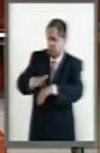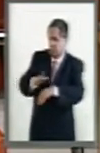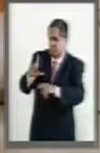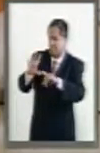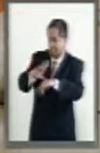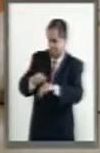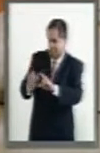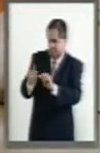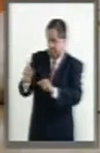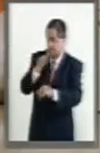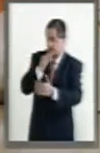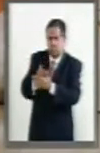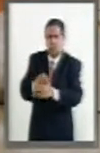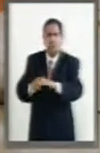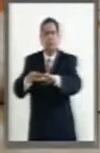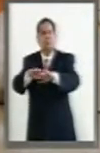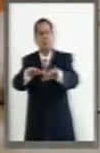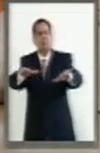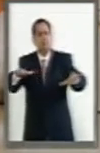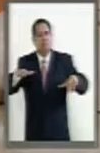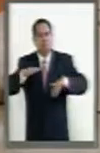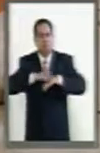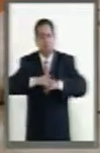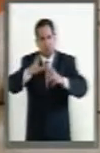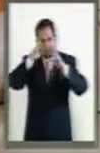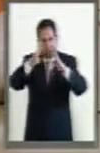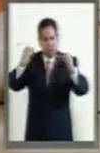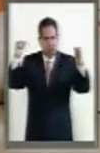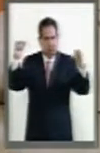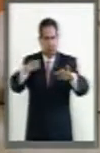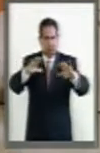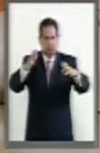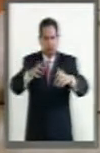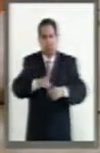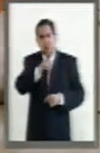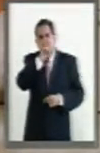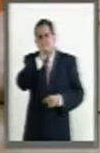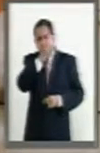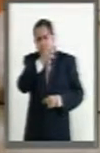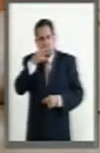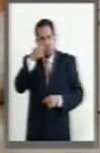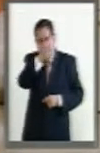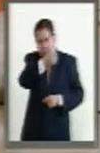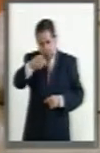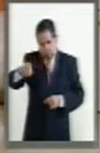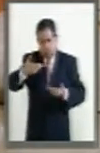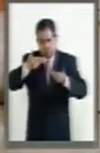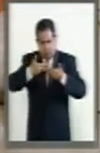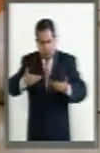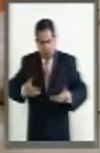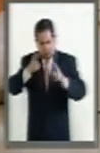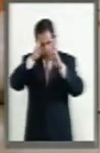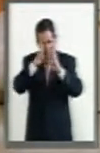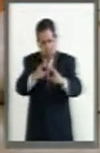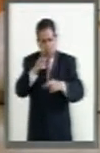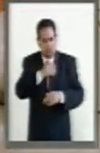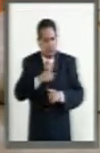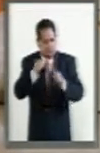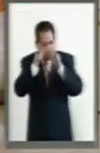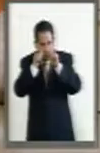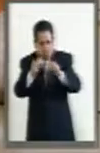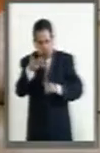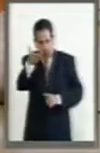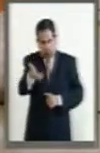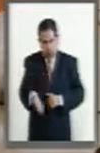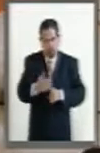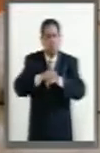segundo. Respetuosamente solicito a la Asamblea guardar el orden y el silencio correspondiente para escuchar al orador